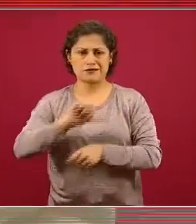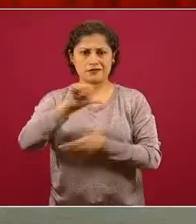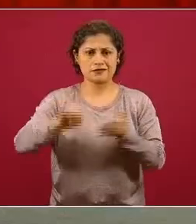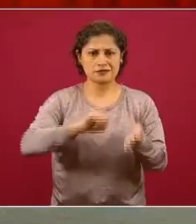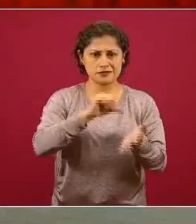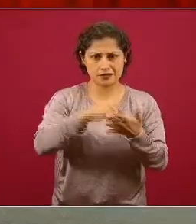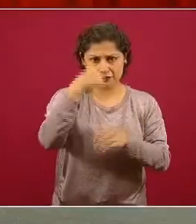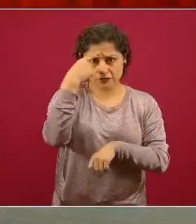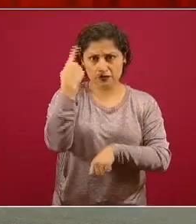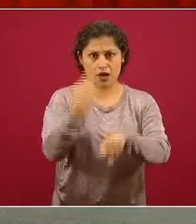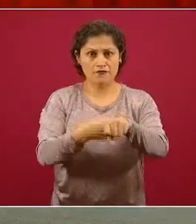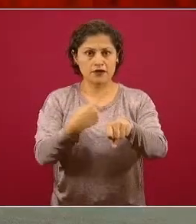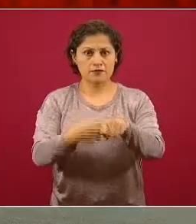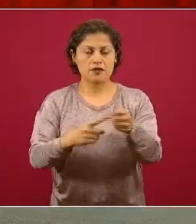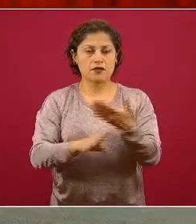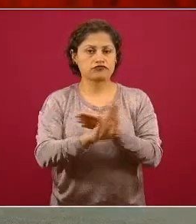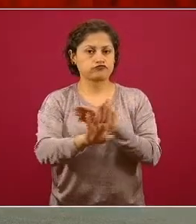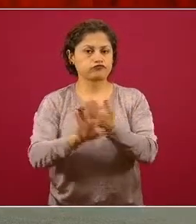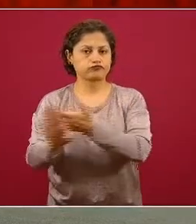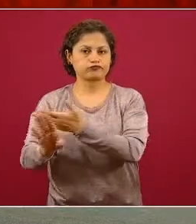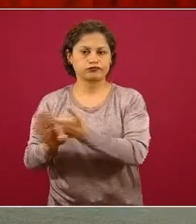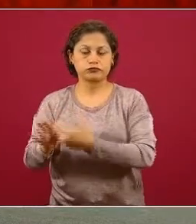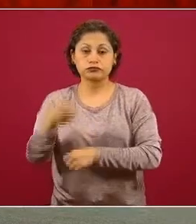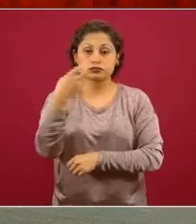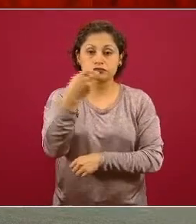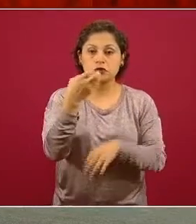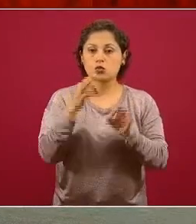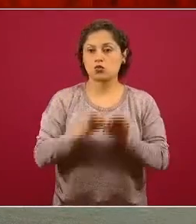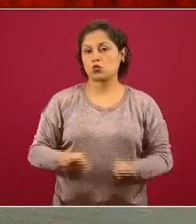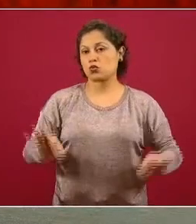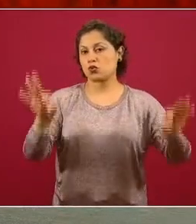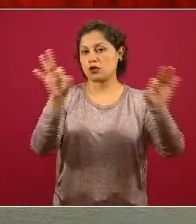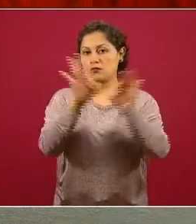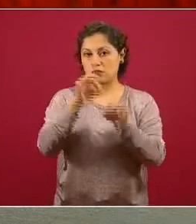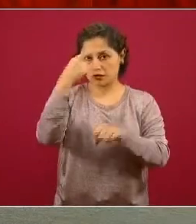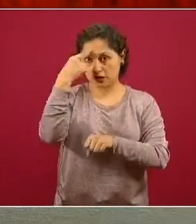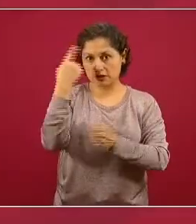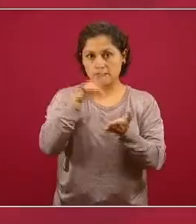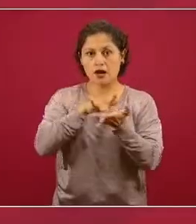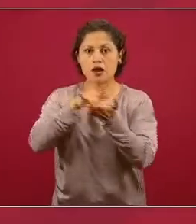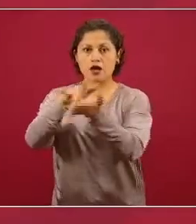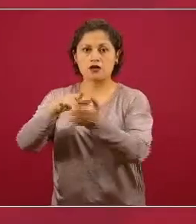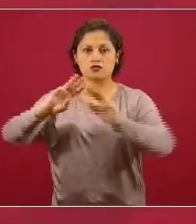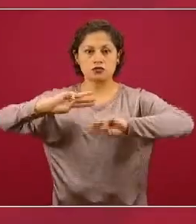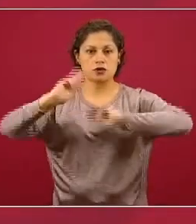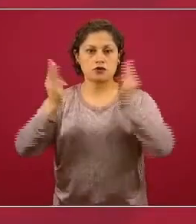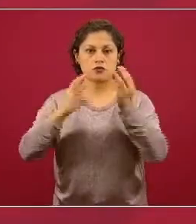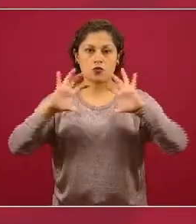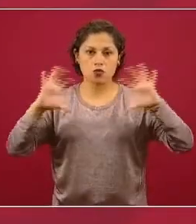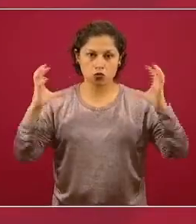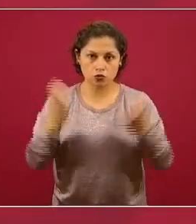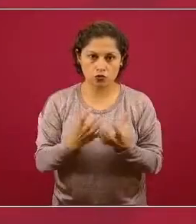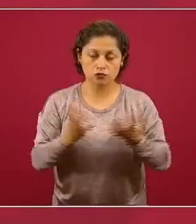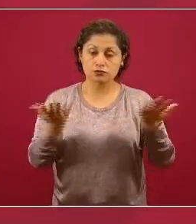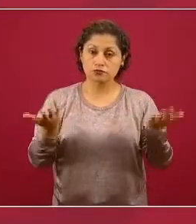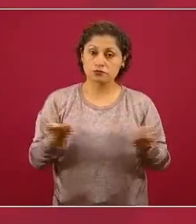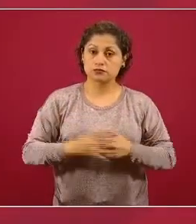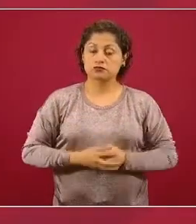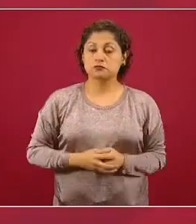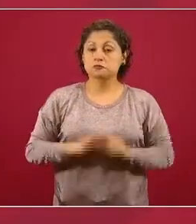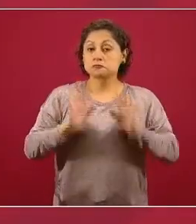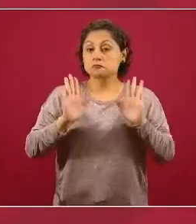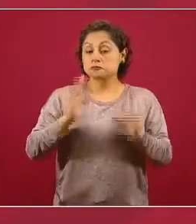mencionar los segundos, que han sido muy, muy importantes en la comunidad global. Quisiera yo pensar que